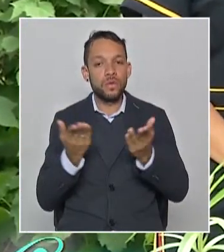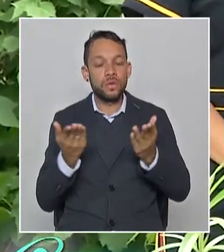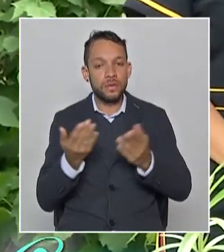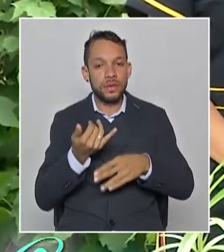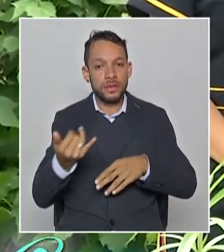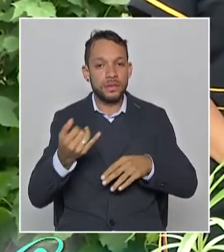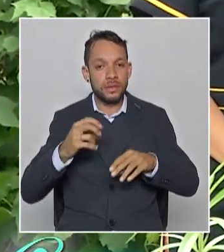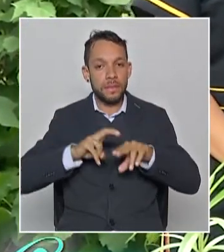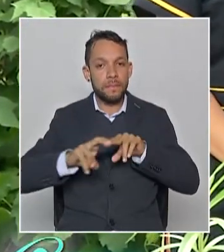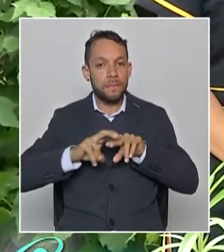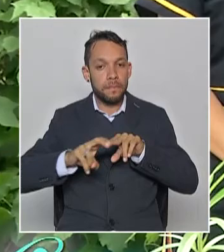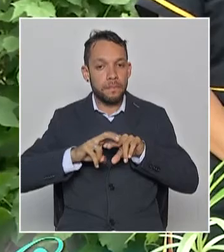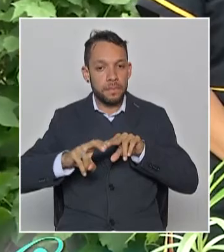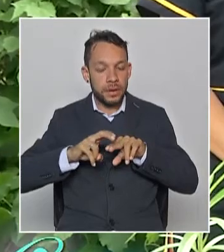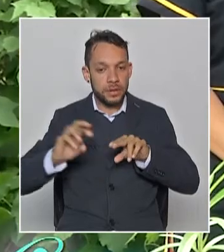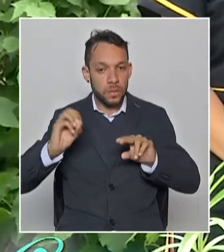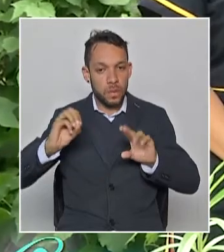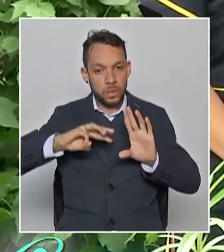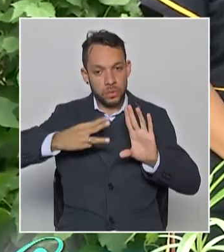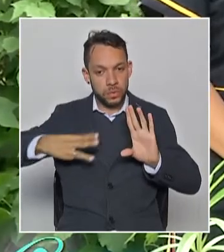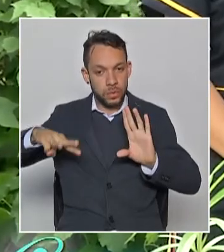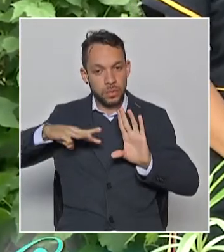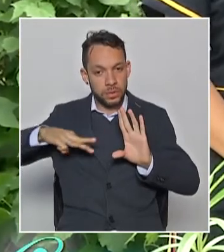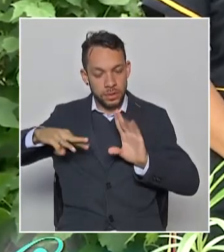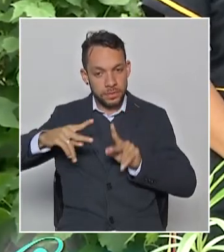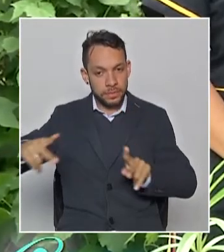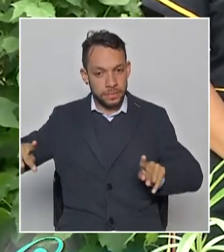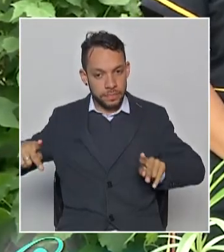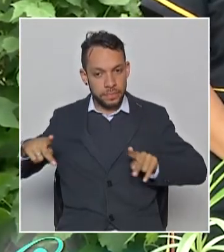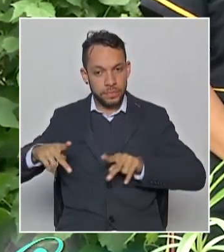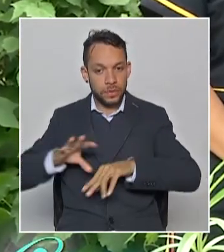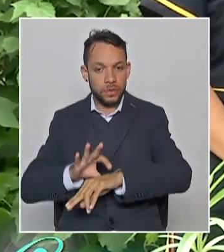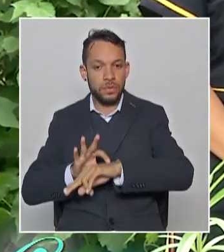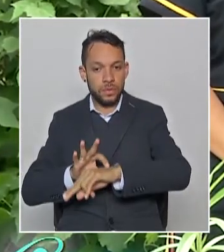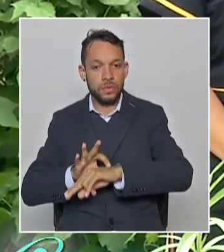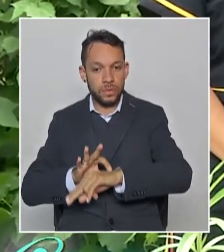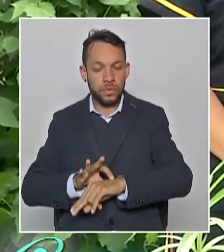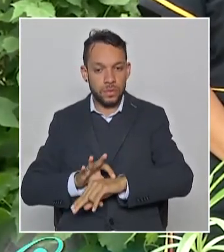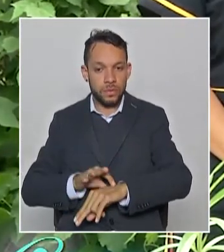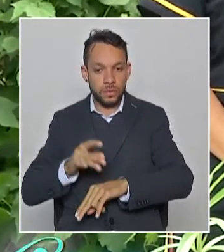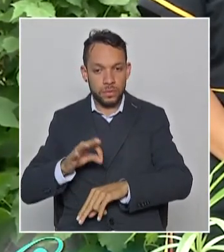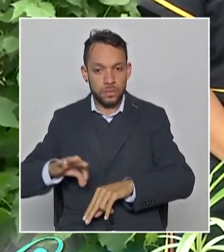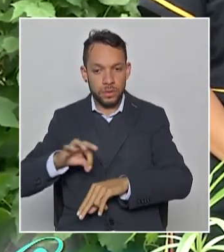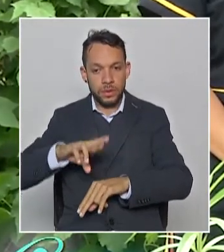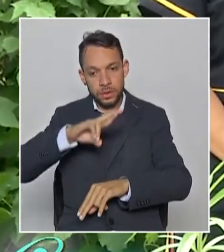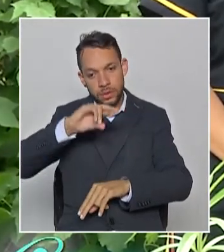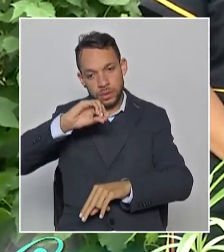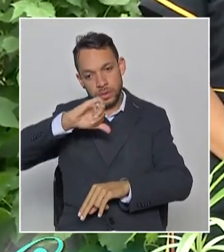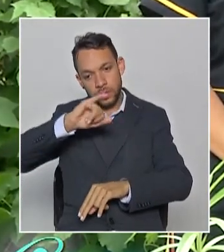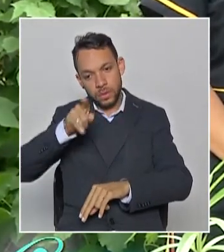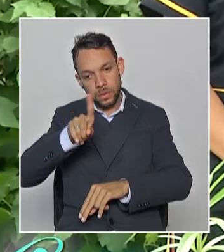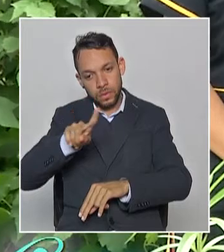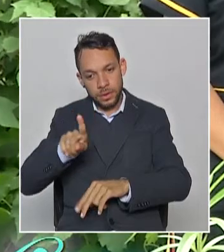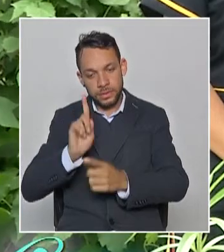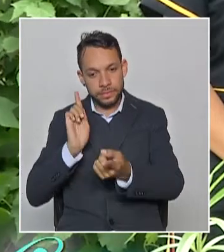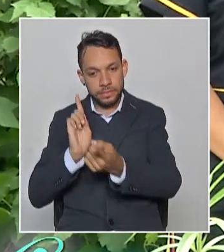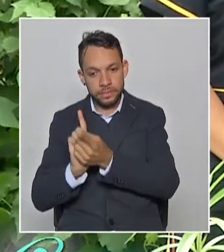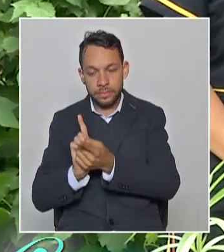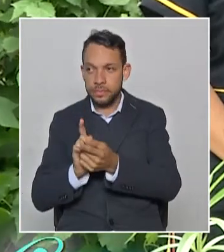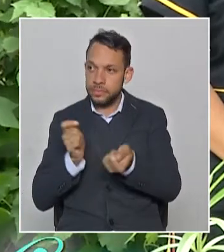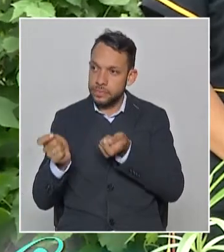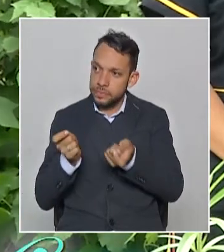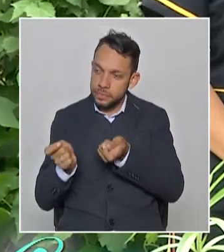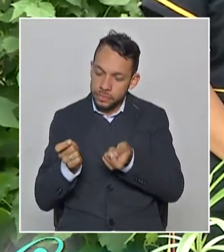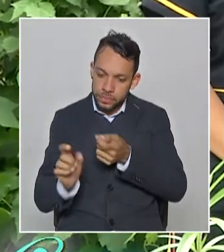de la salud, donde es otra de las terapias que buscamos con todo el equipo de médicos interdisciplinarios, con todas las especialidades.